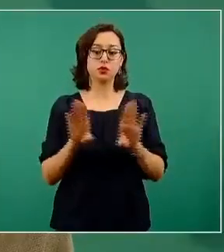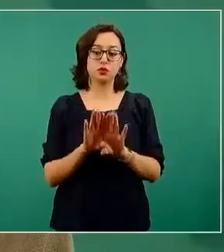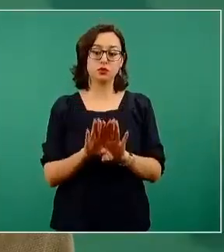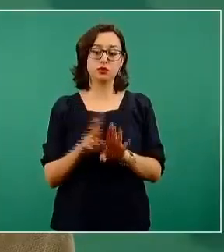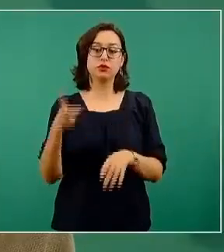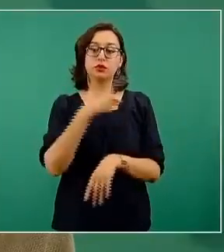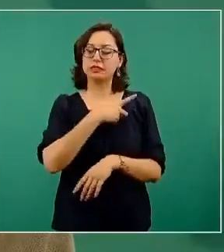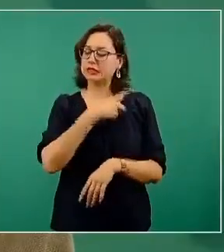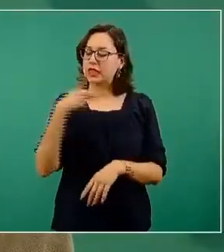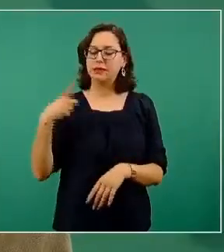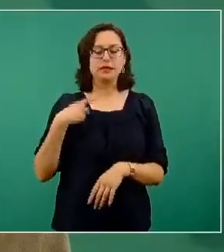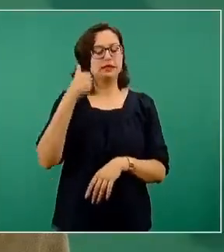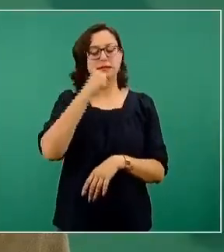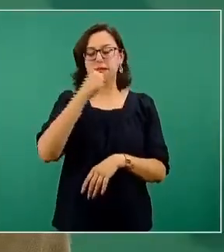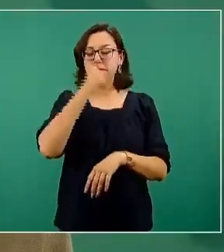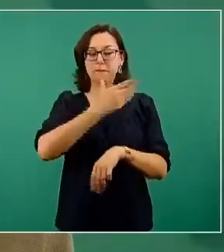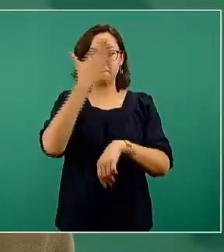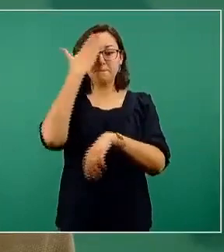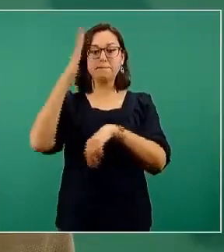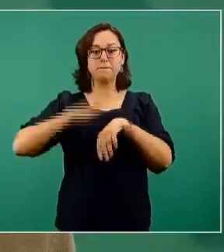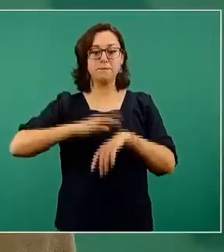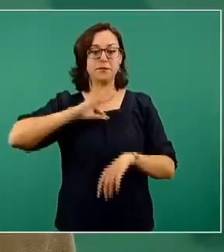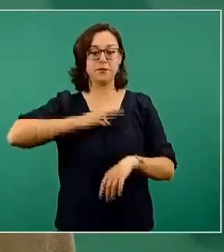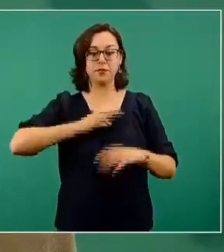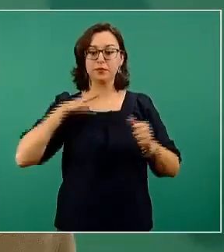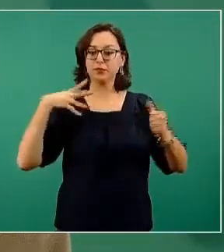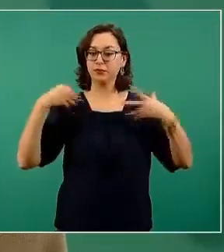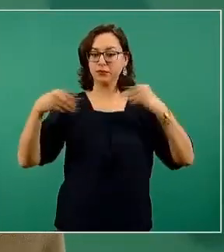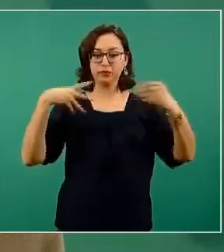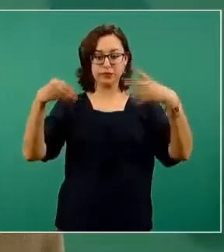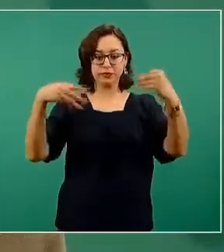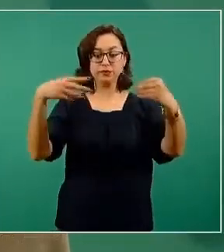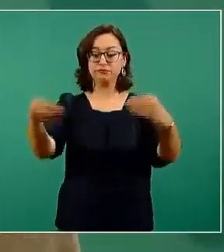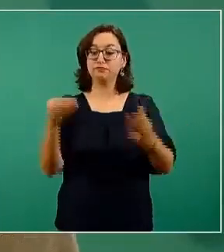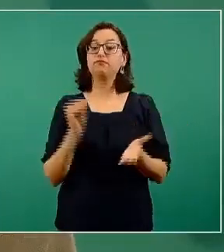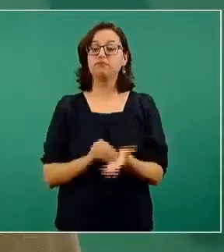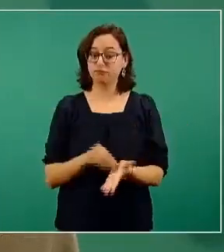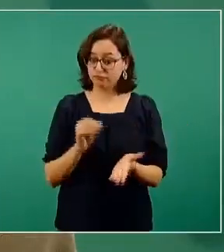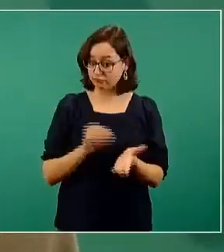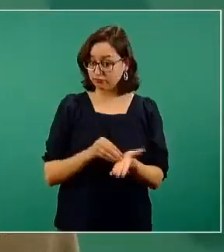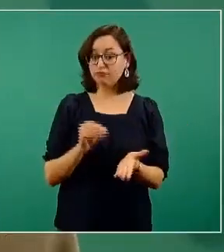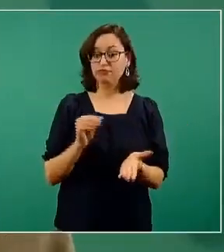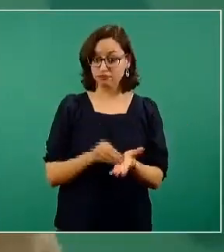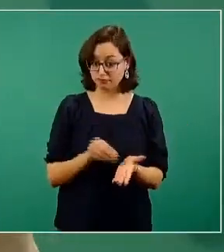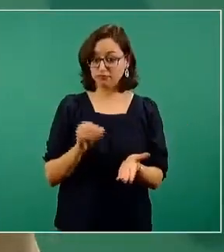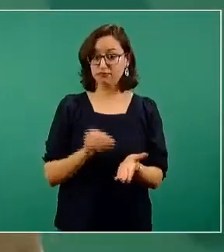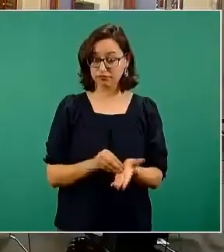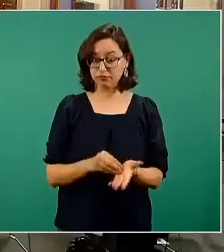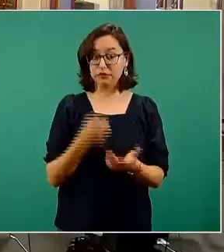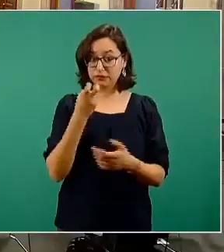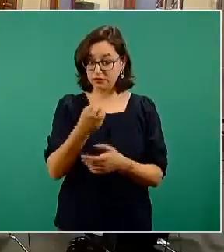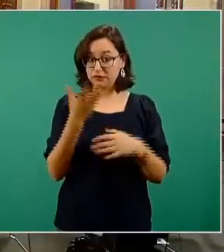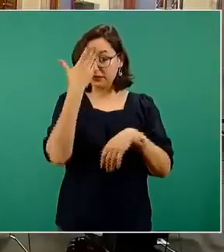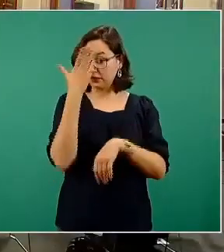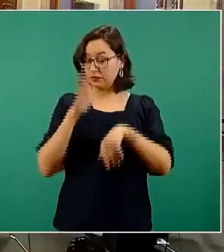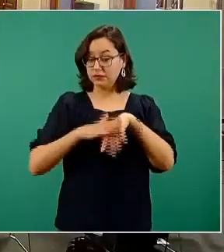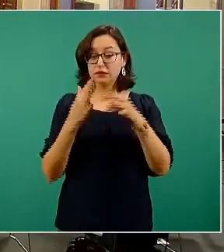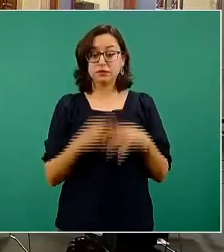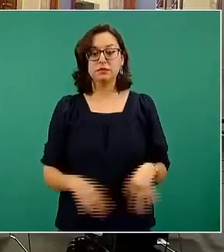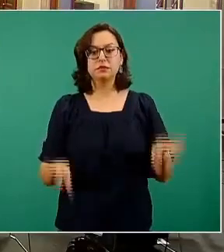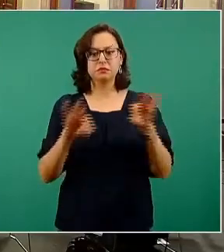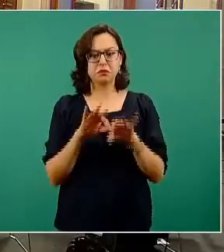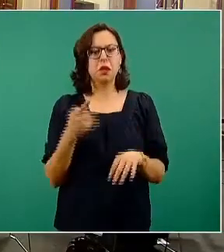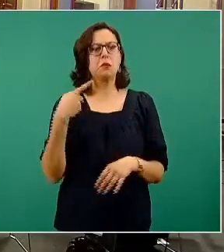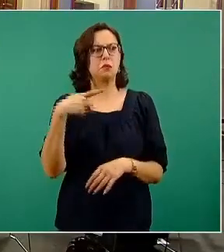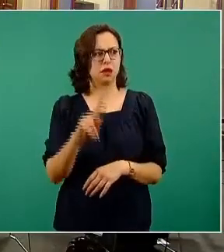activa, ¿no? O sea, sí es muy importante y creo que hay muchas actividades que se pueden hacer de manera